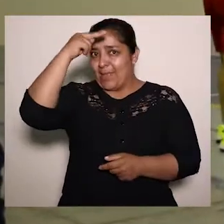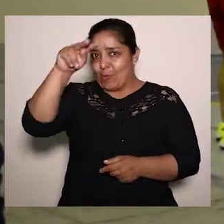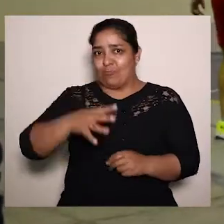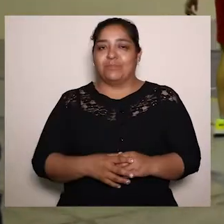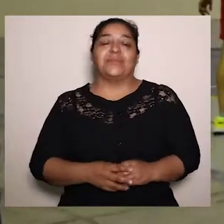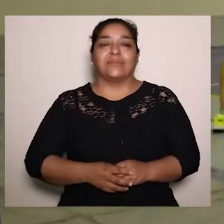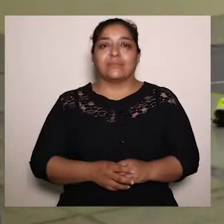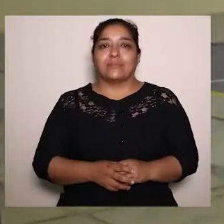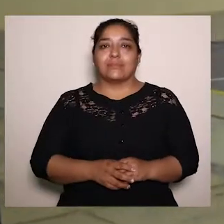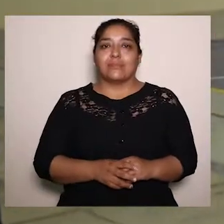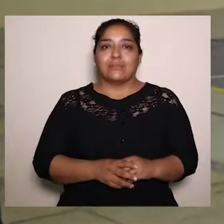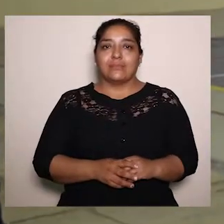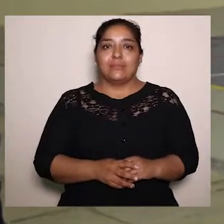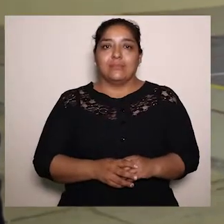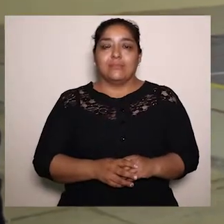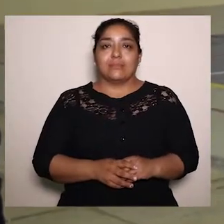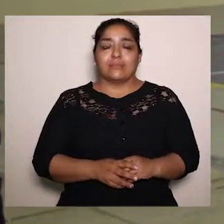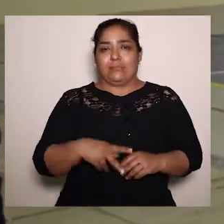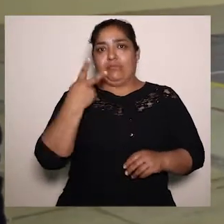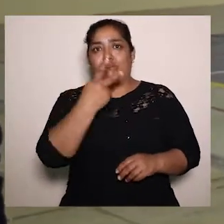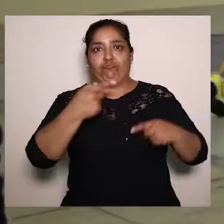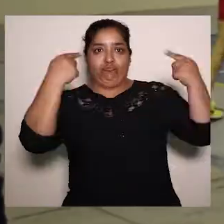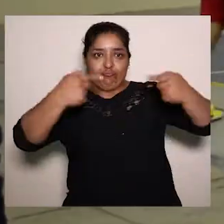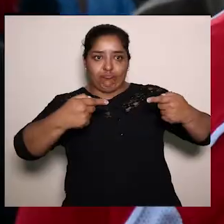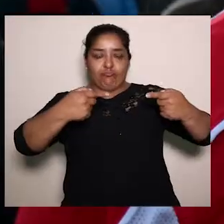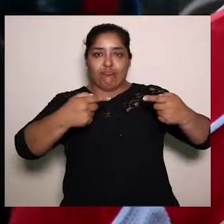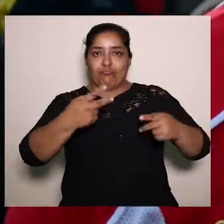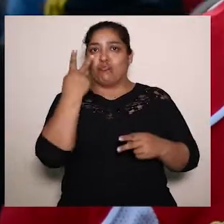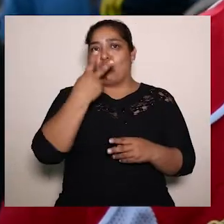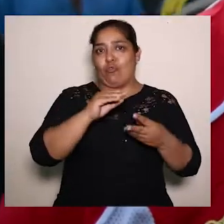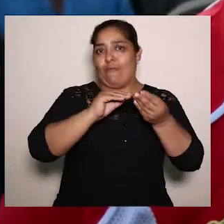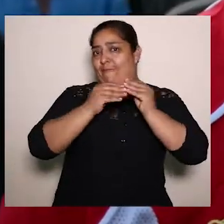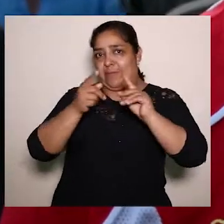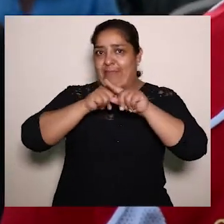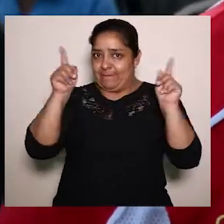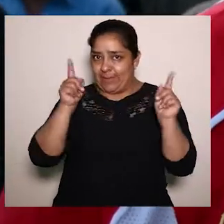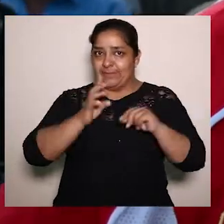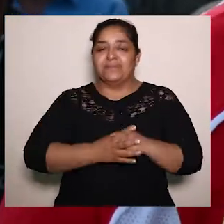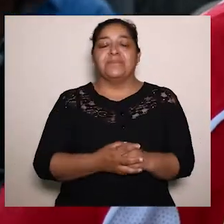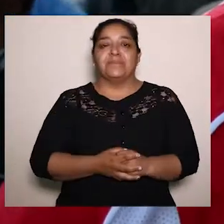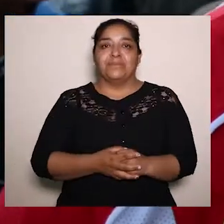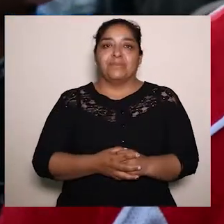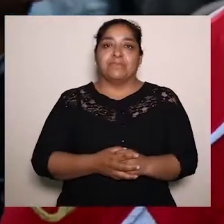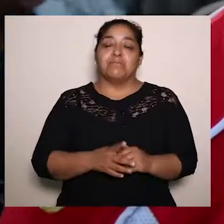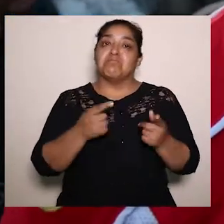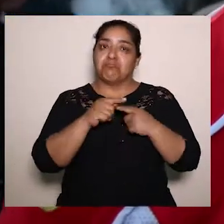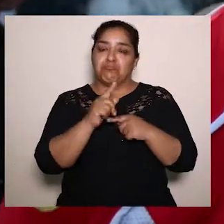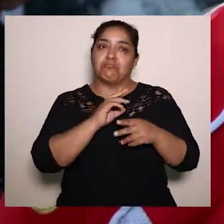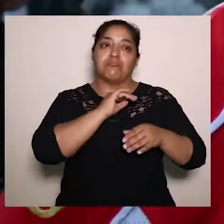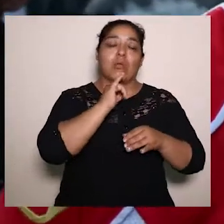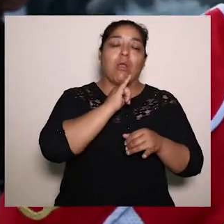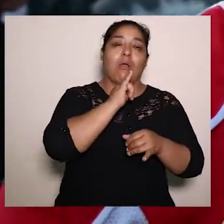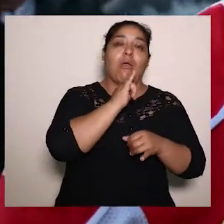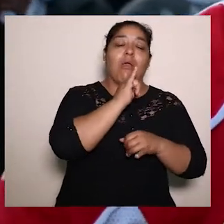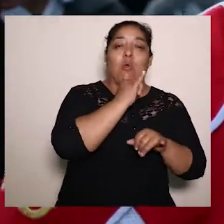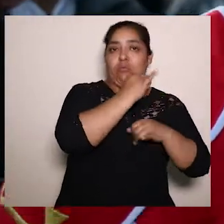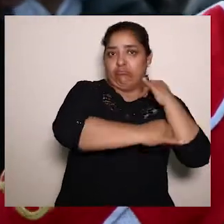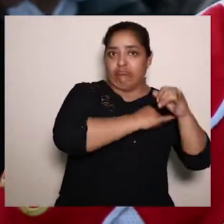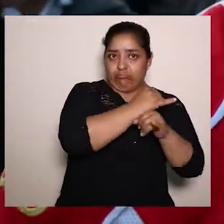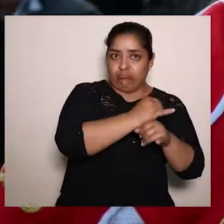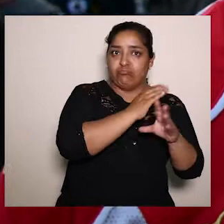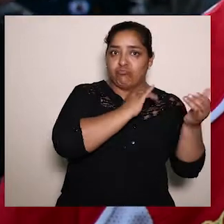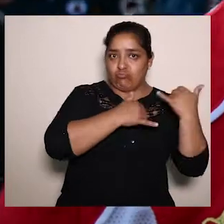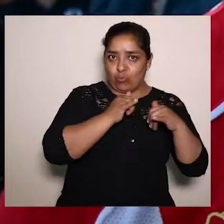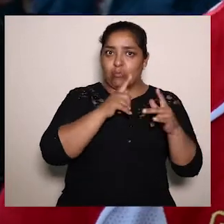mexico el campeonato dos modalidades muy bonitas el juego internacional fue una final también